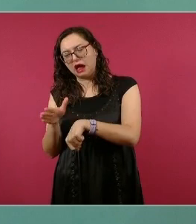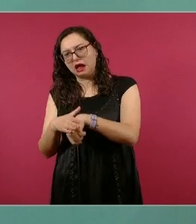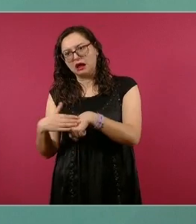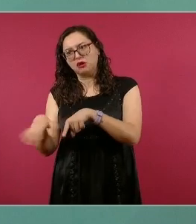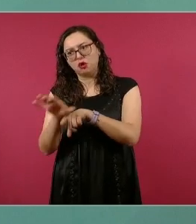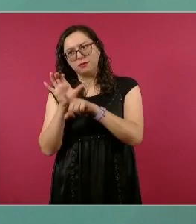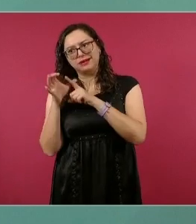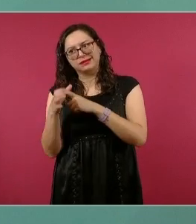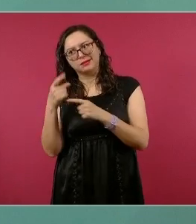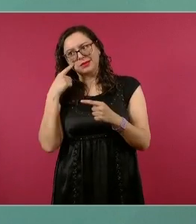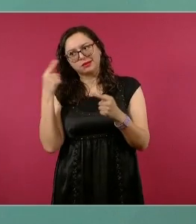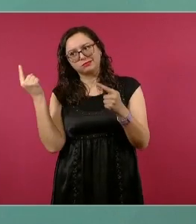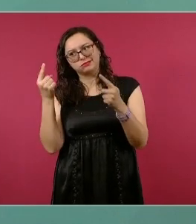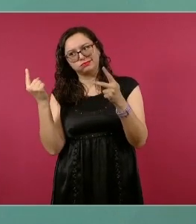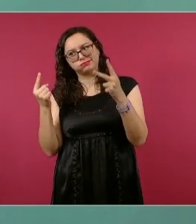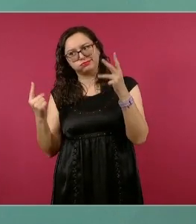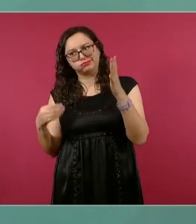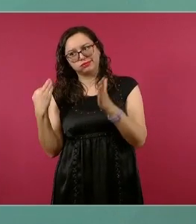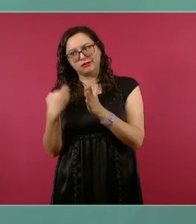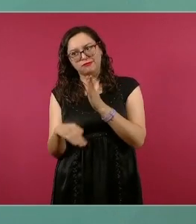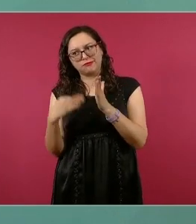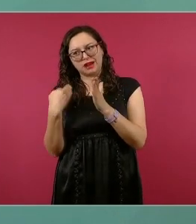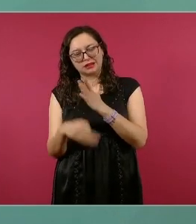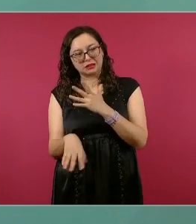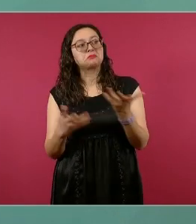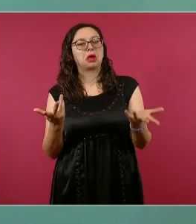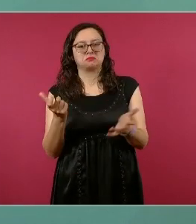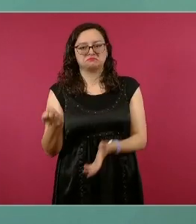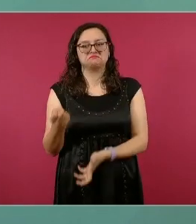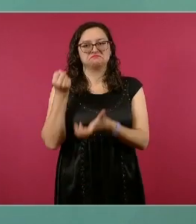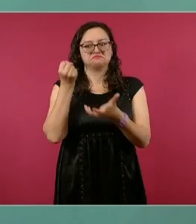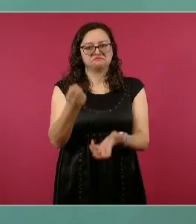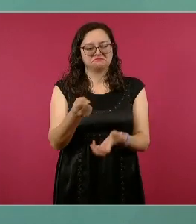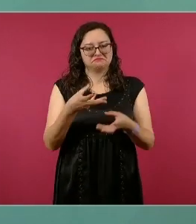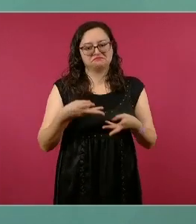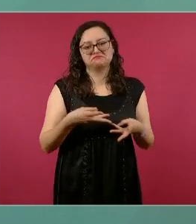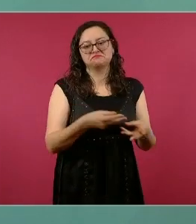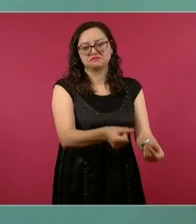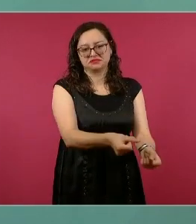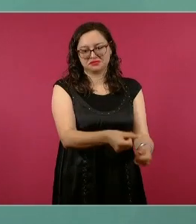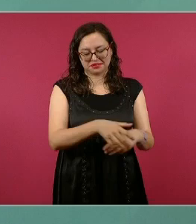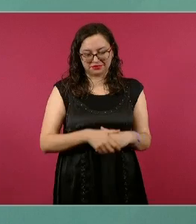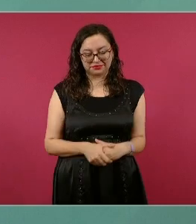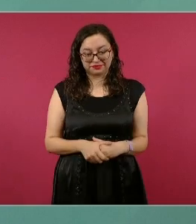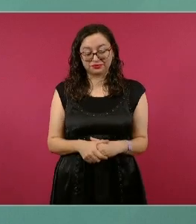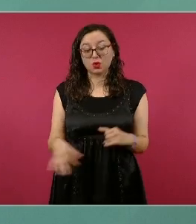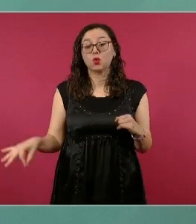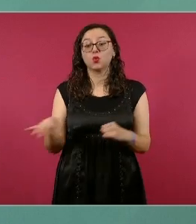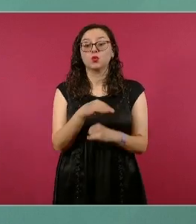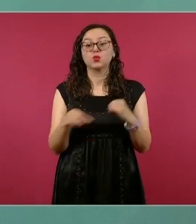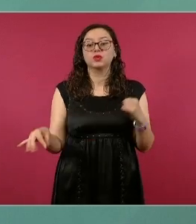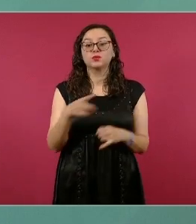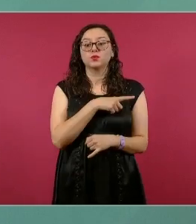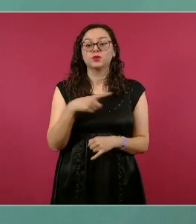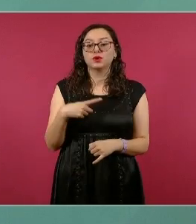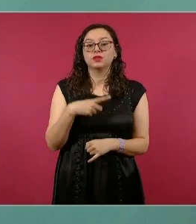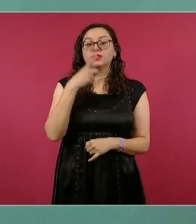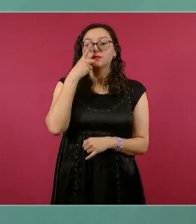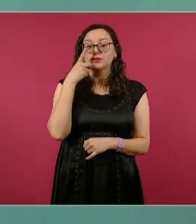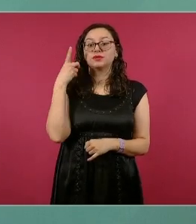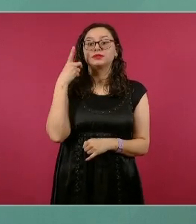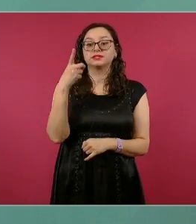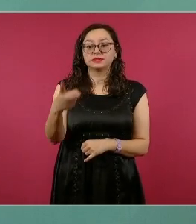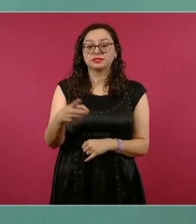a recibir en lo que haga falta aquí, en lo que se decida. Finalmente diría que no hay que olvidar que